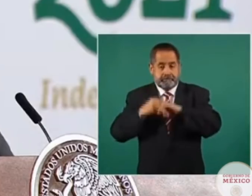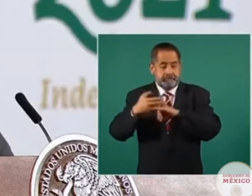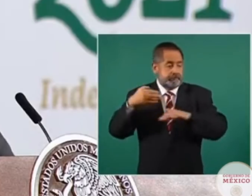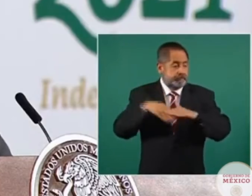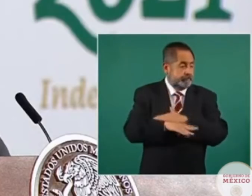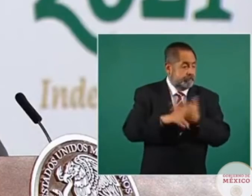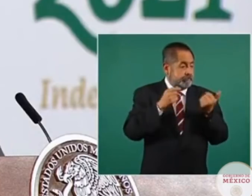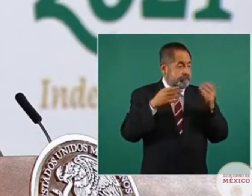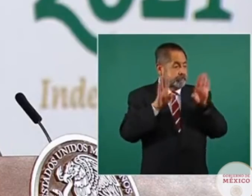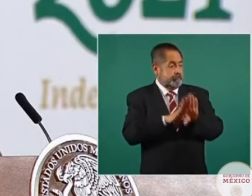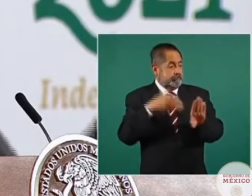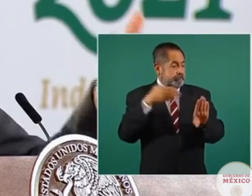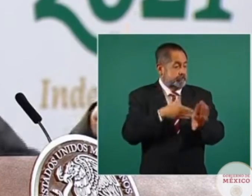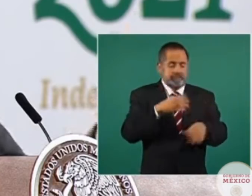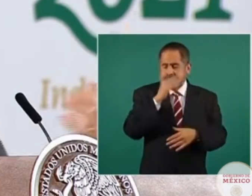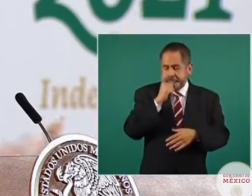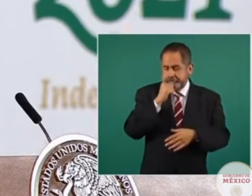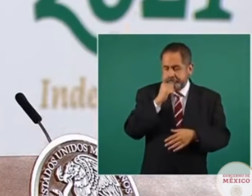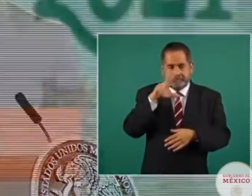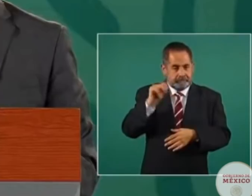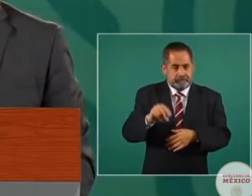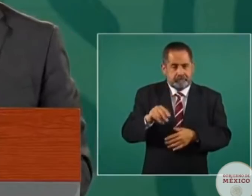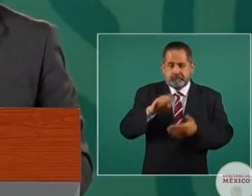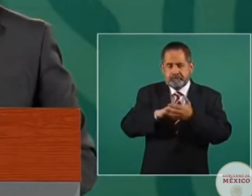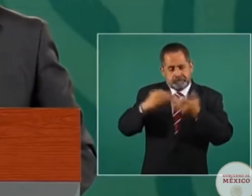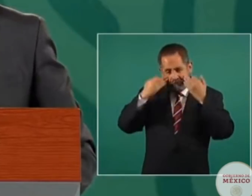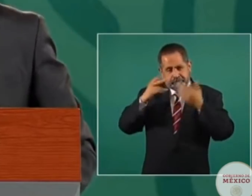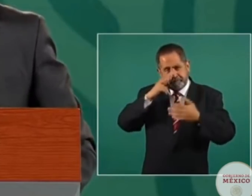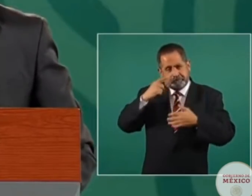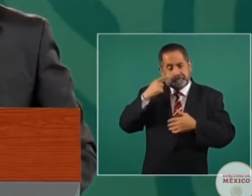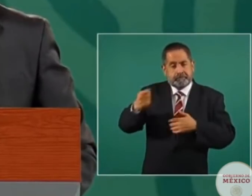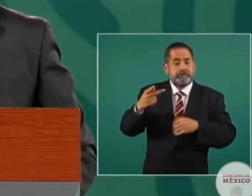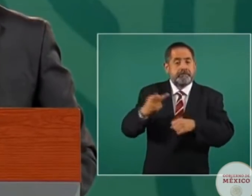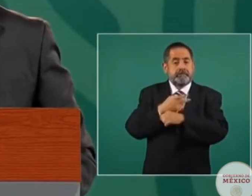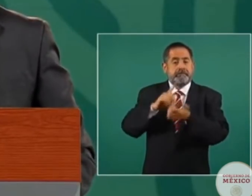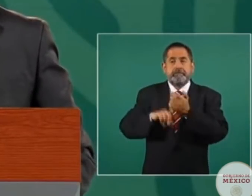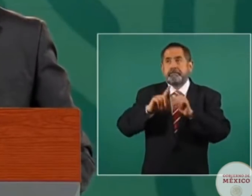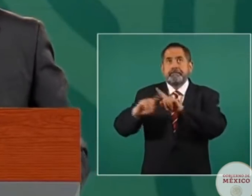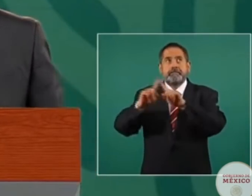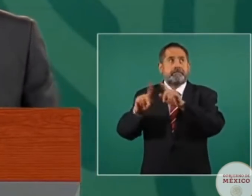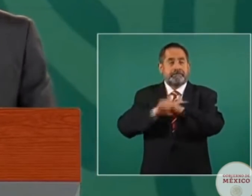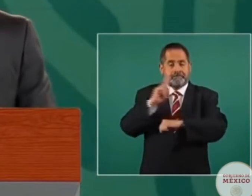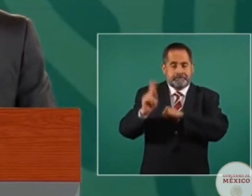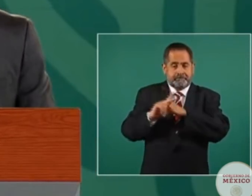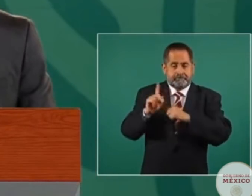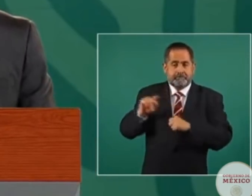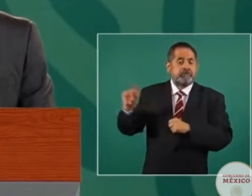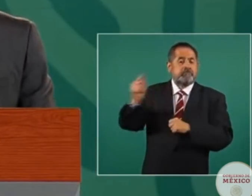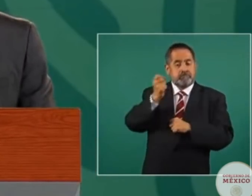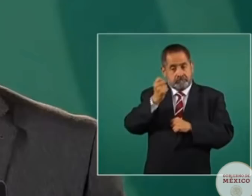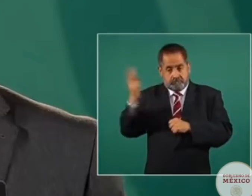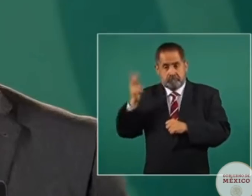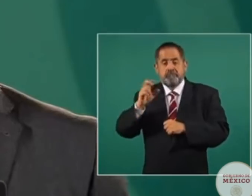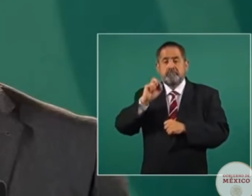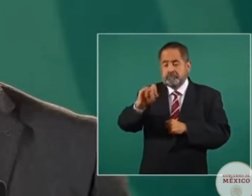es una de ellas. Estas restricciones, y eso se puede ver por evidencia directa, por lo que ocurre en los distintos países que sí exigen